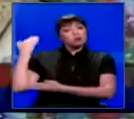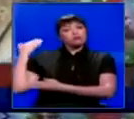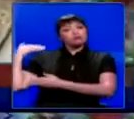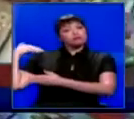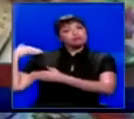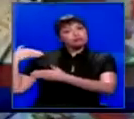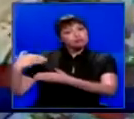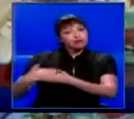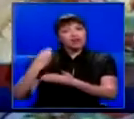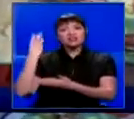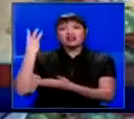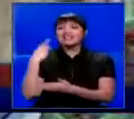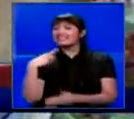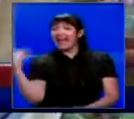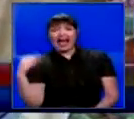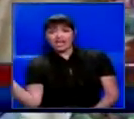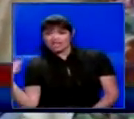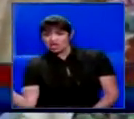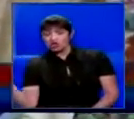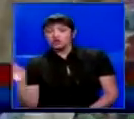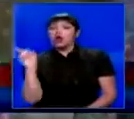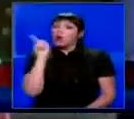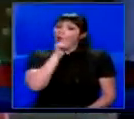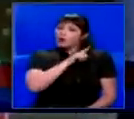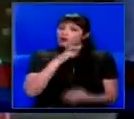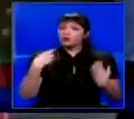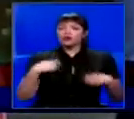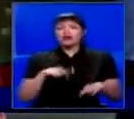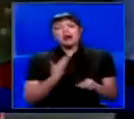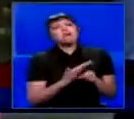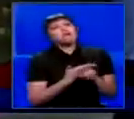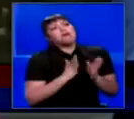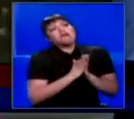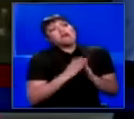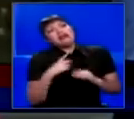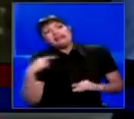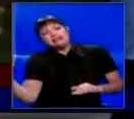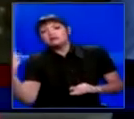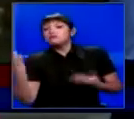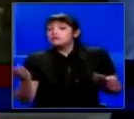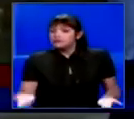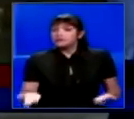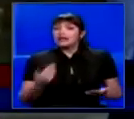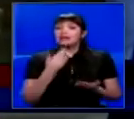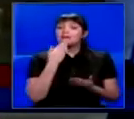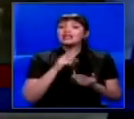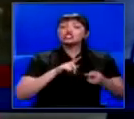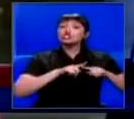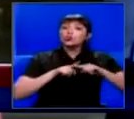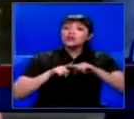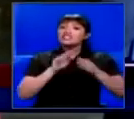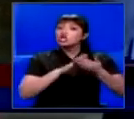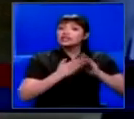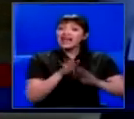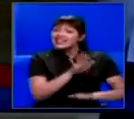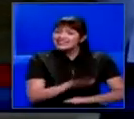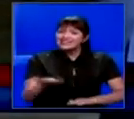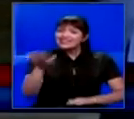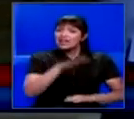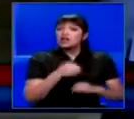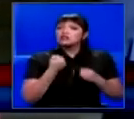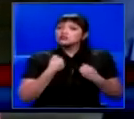3 veces se ha fugado al hospital y en una cuarta oportunidad él pidió el alta. Un llamado aquí a la comunidad entera, aquí a la sociedad entera también, sobre hacernos